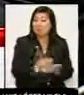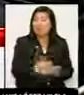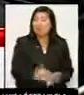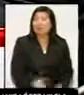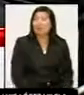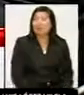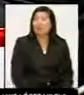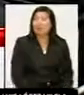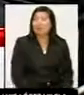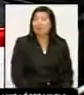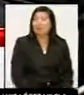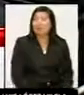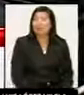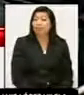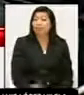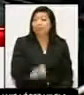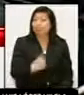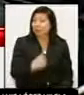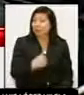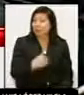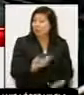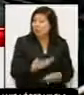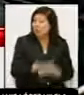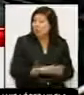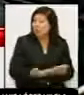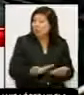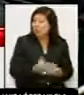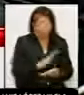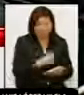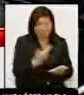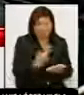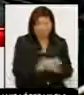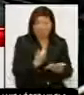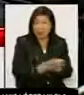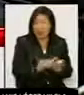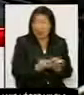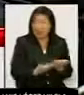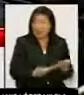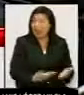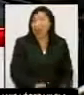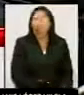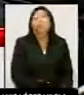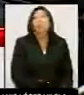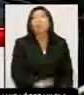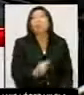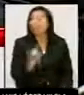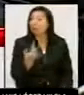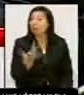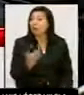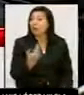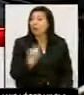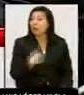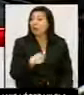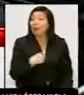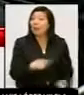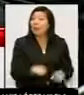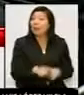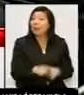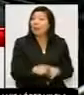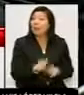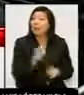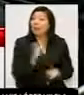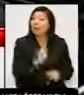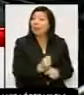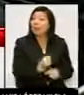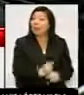vas a subir. O sea, nosotros tenemos documentado todo ese tipo de experiencias, no solamente nosotros, sino también los operadores,